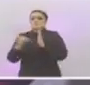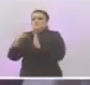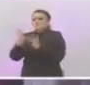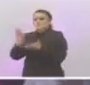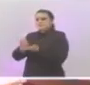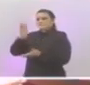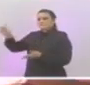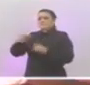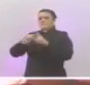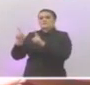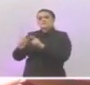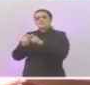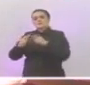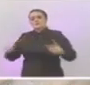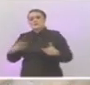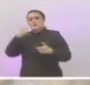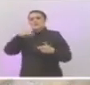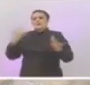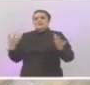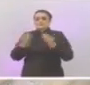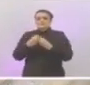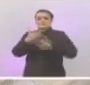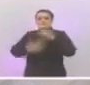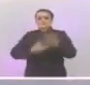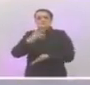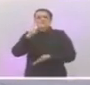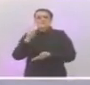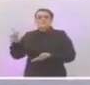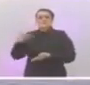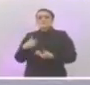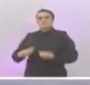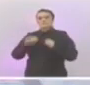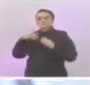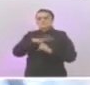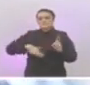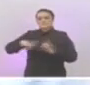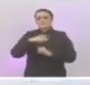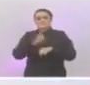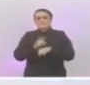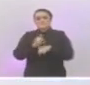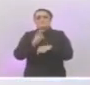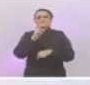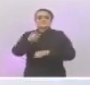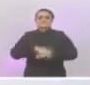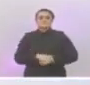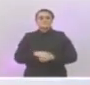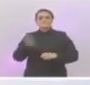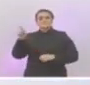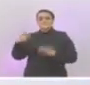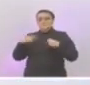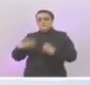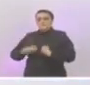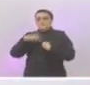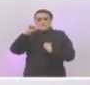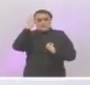en infraestructura y desarrollo para seguir mejorando sus condiciones de vida cotidianas. Los potosinos